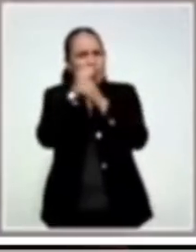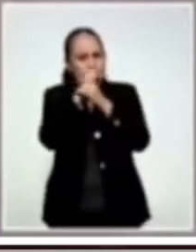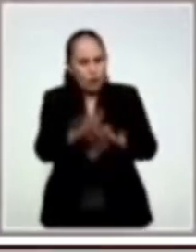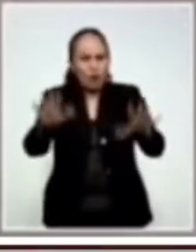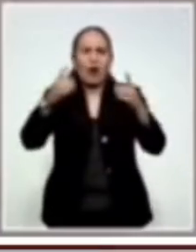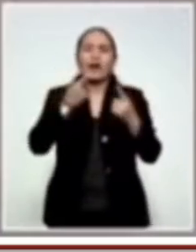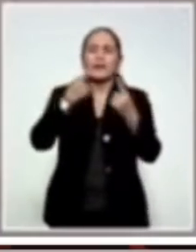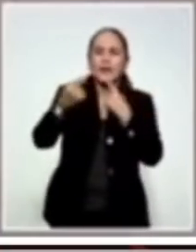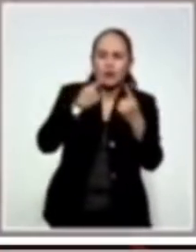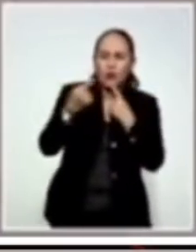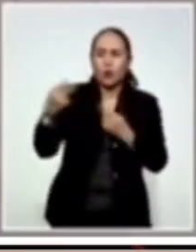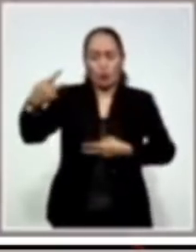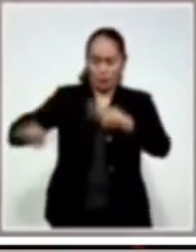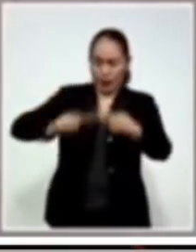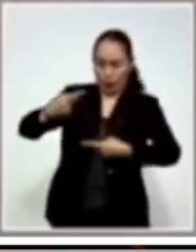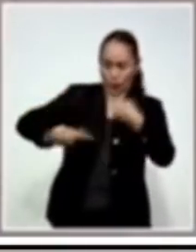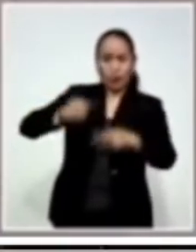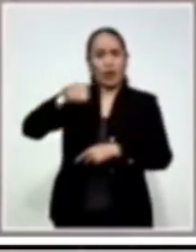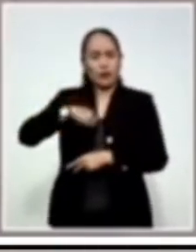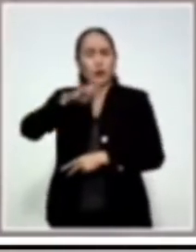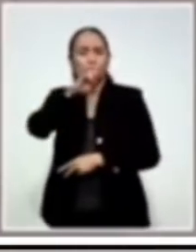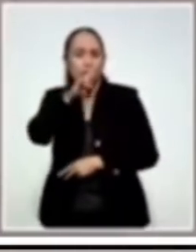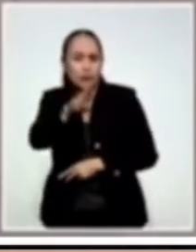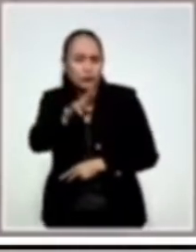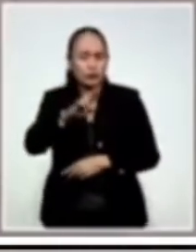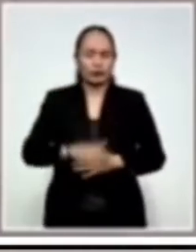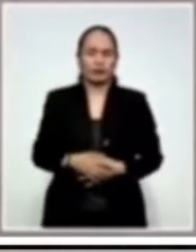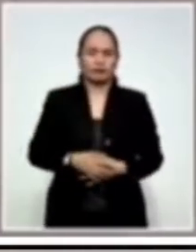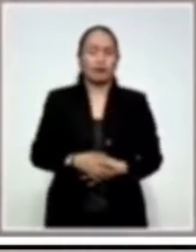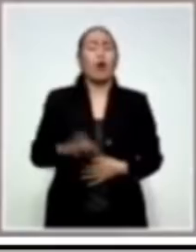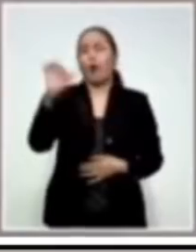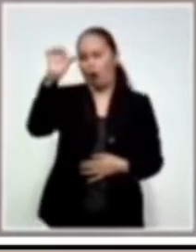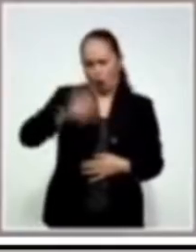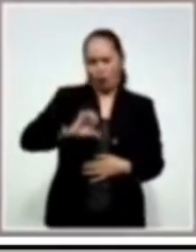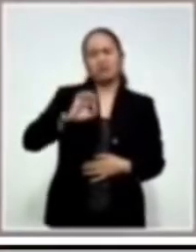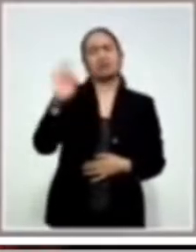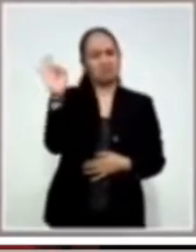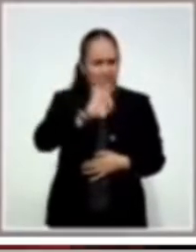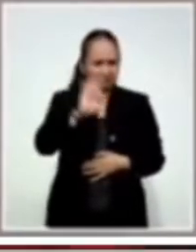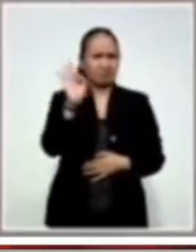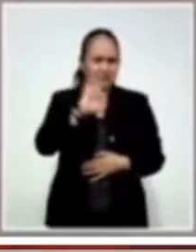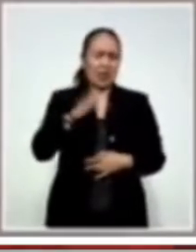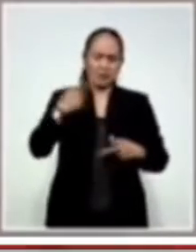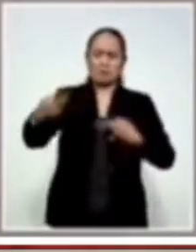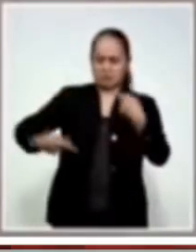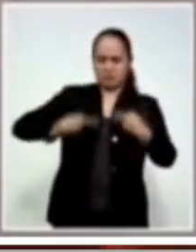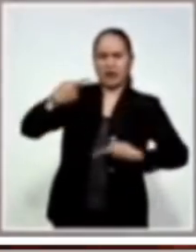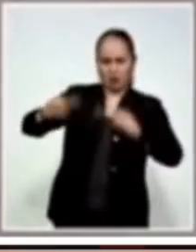todo responder a sus inquietudes. Supongo que el día de hoy habrá muchas